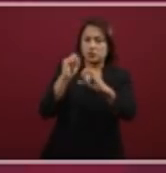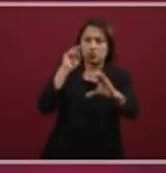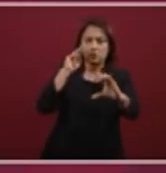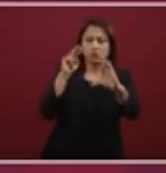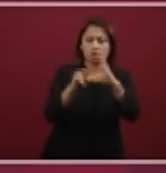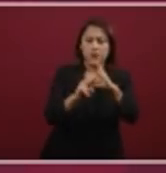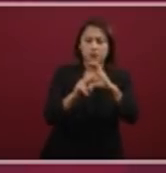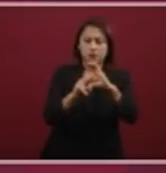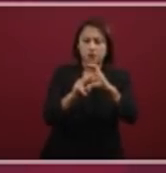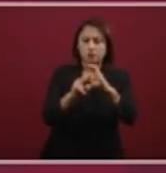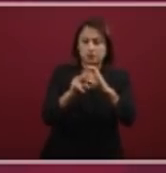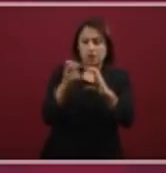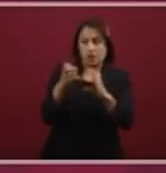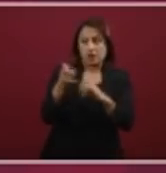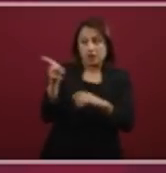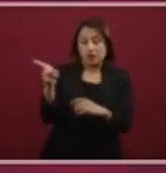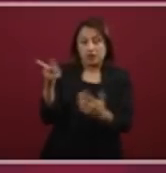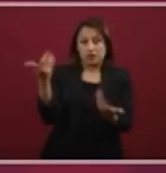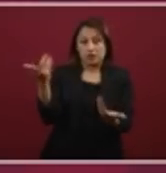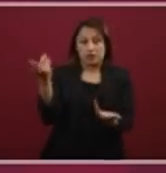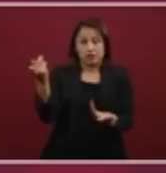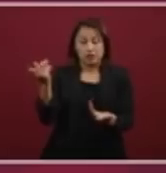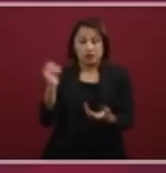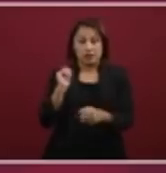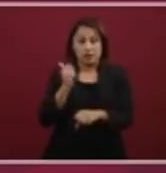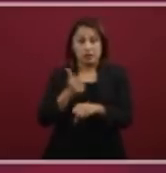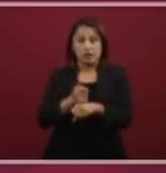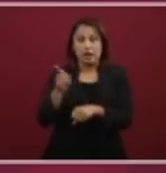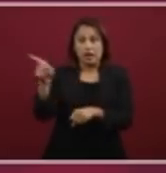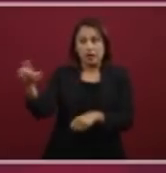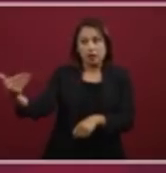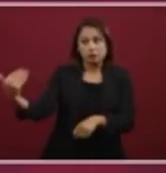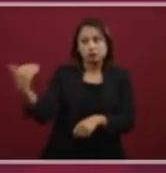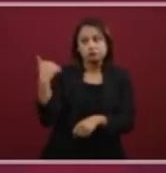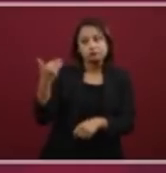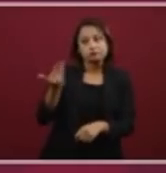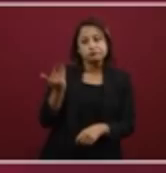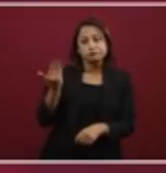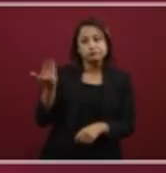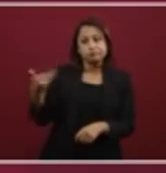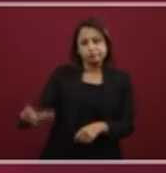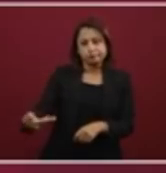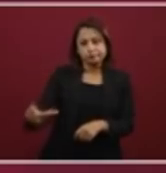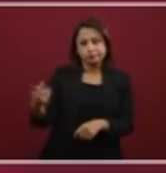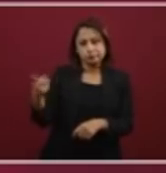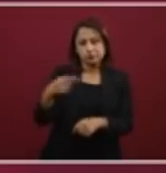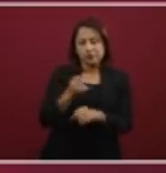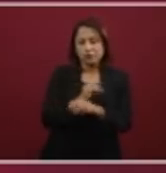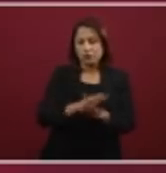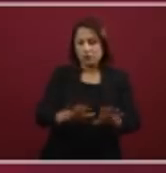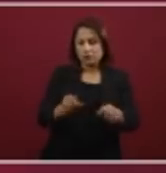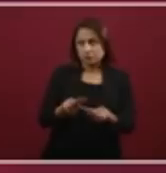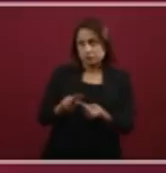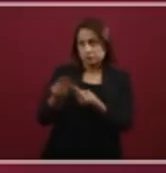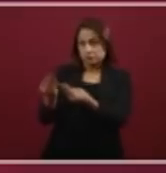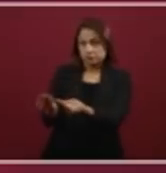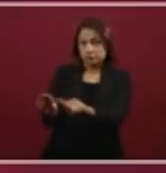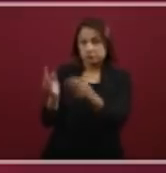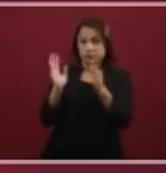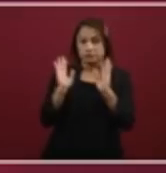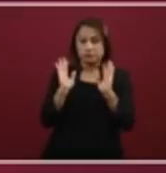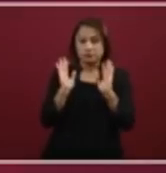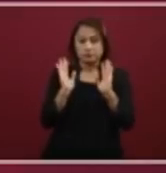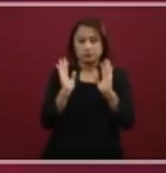presidente señaló que su administración entregó la lista al inaip pero no se revelaron nombres y aquí dijimos